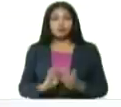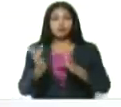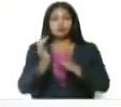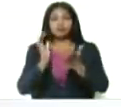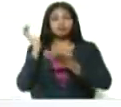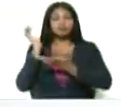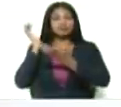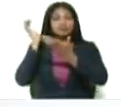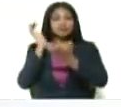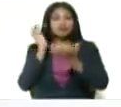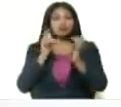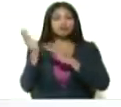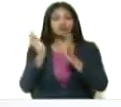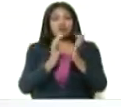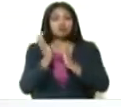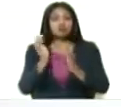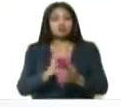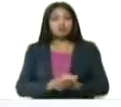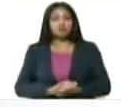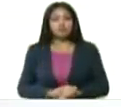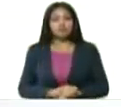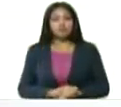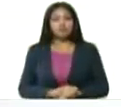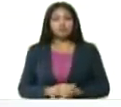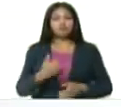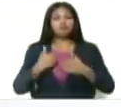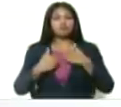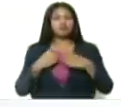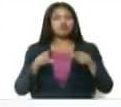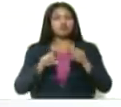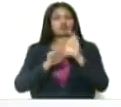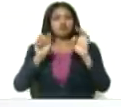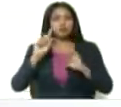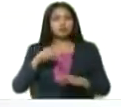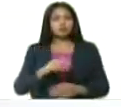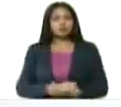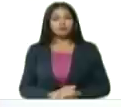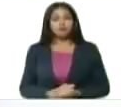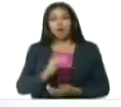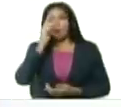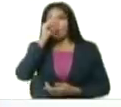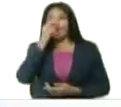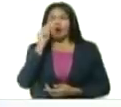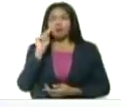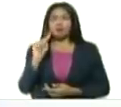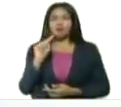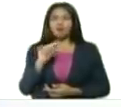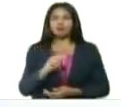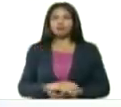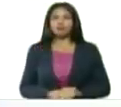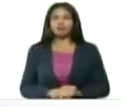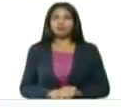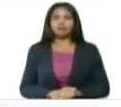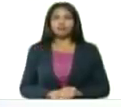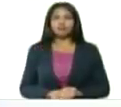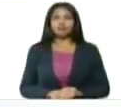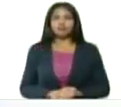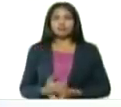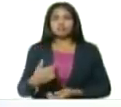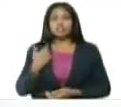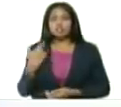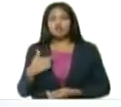Nazareno. A Jesús. El miércoles precisamente para burlarse la teocracia, la oligarquía